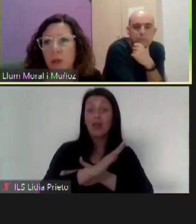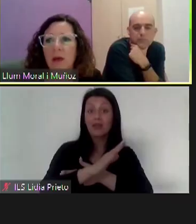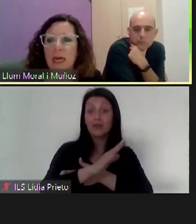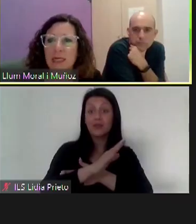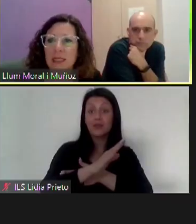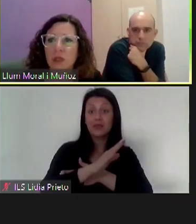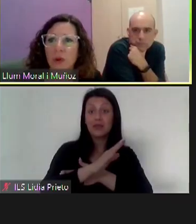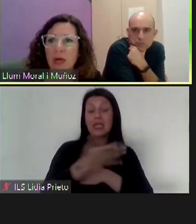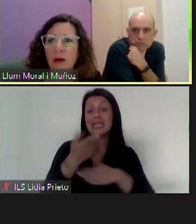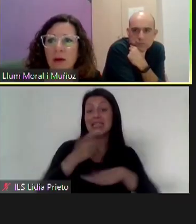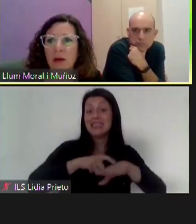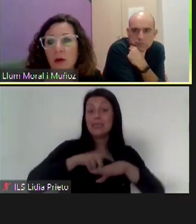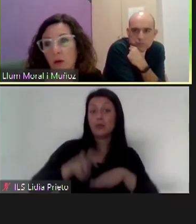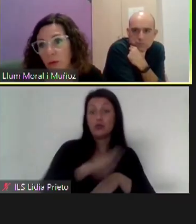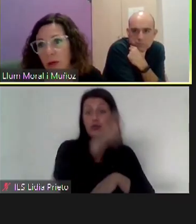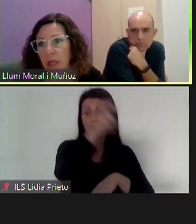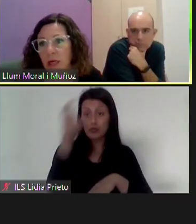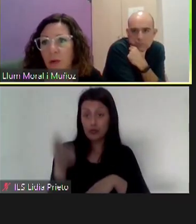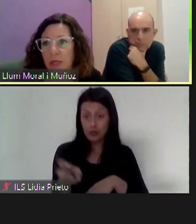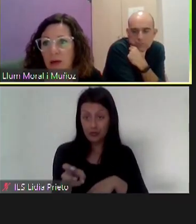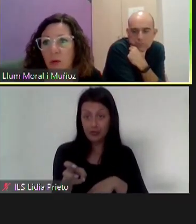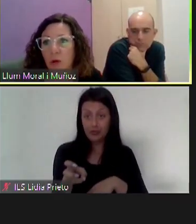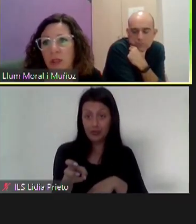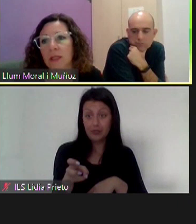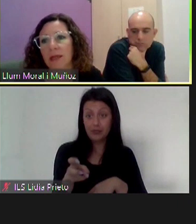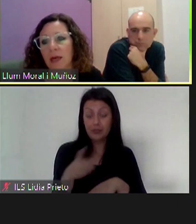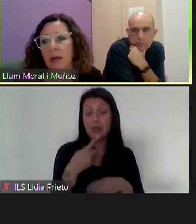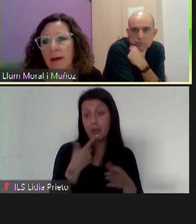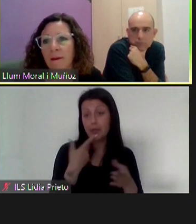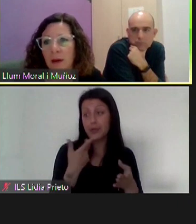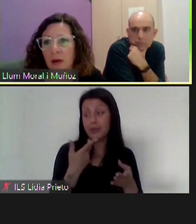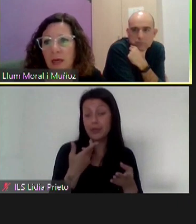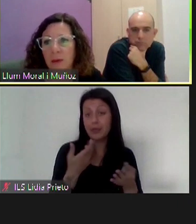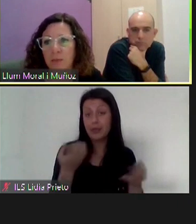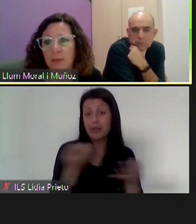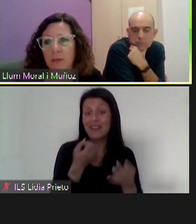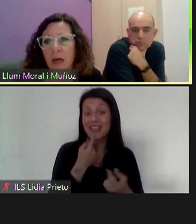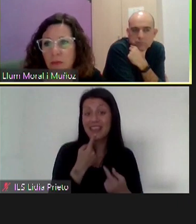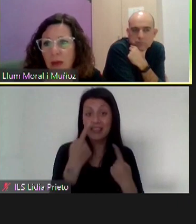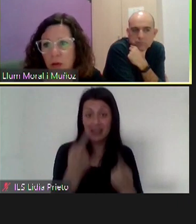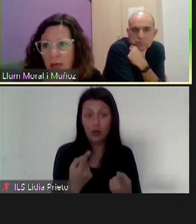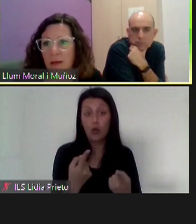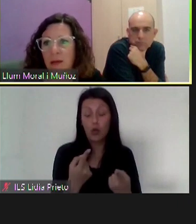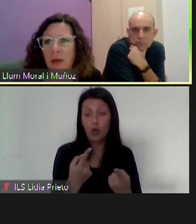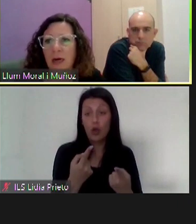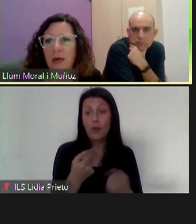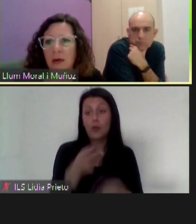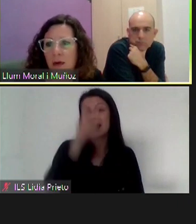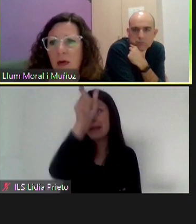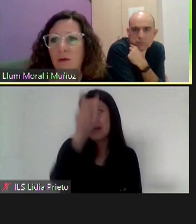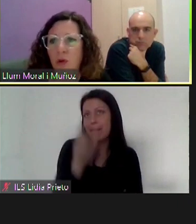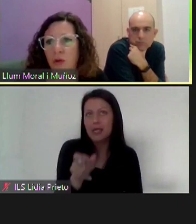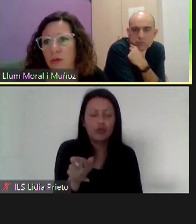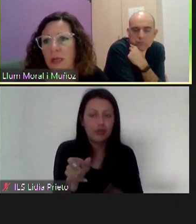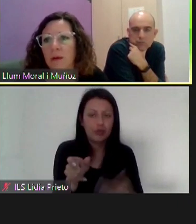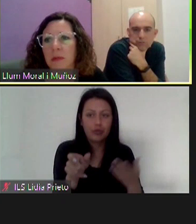diferentes tipos. La que se asocia, vengo a decirlo porque a lo mejor si se dirige una persona